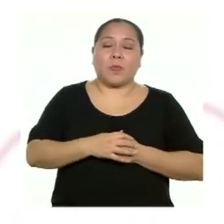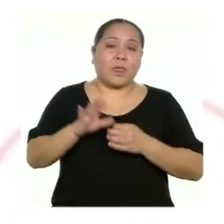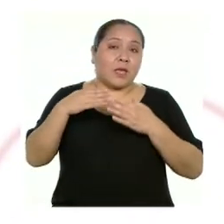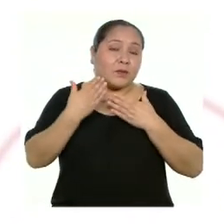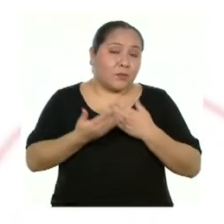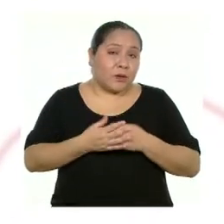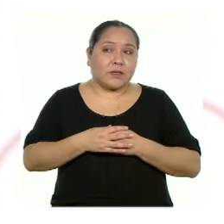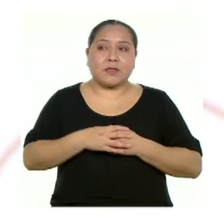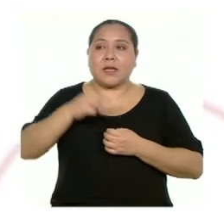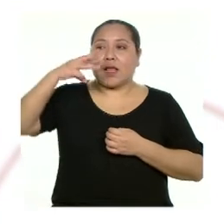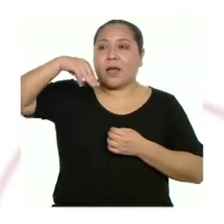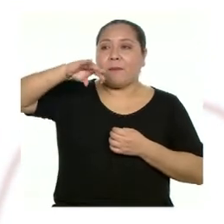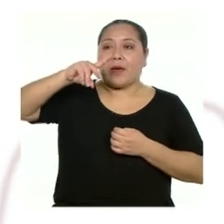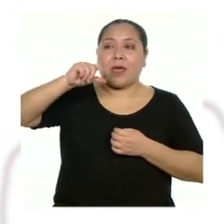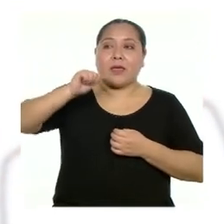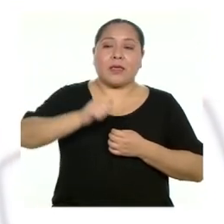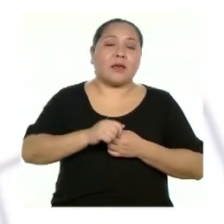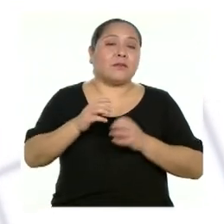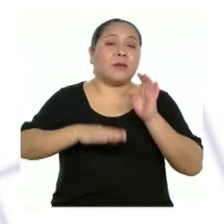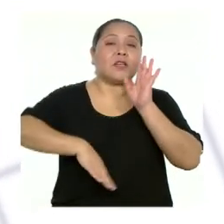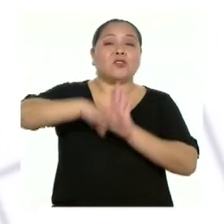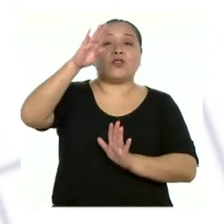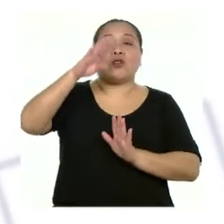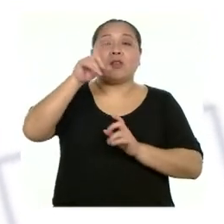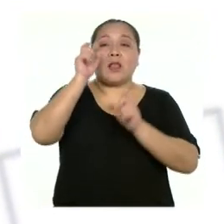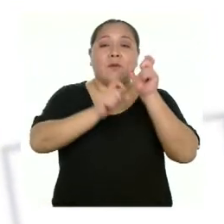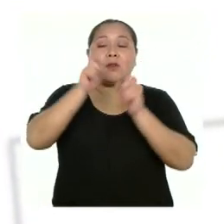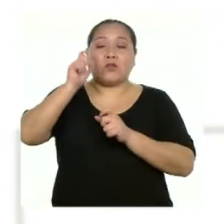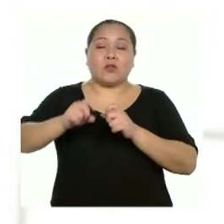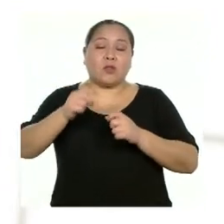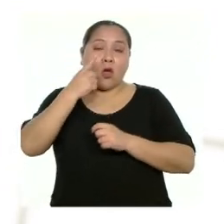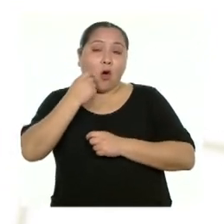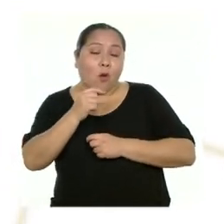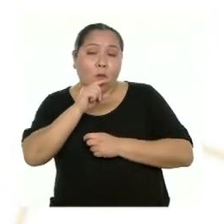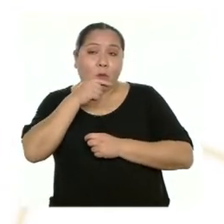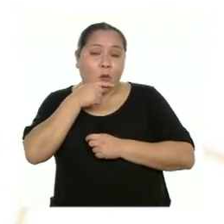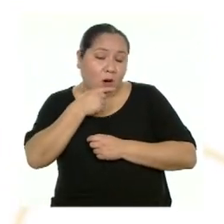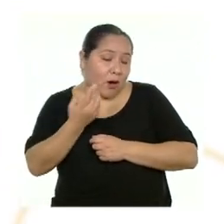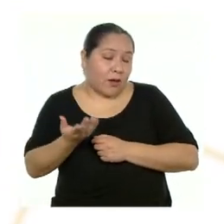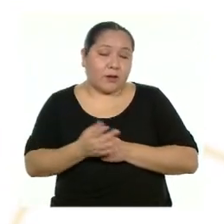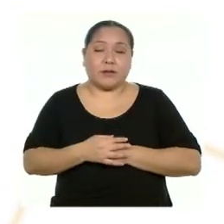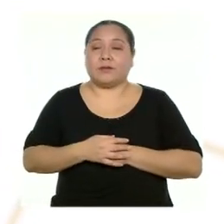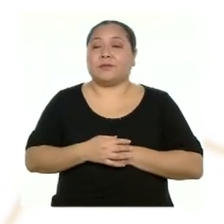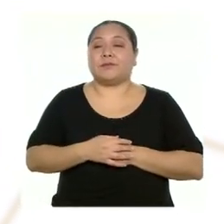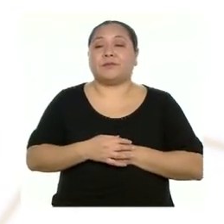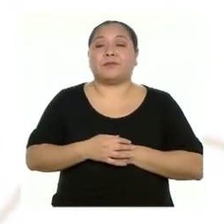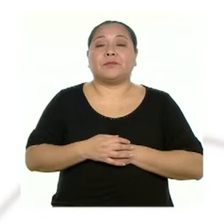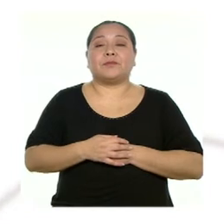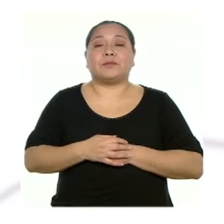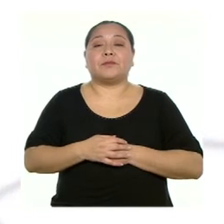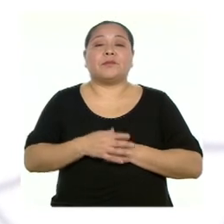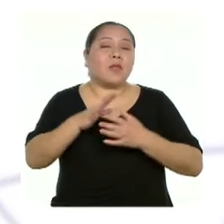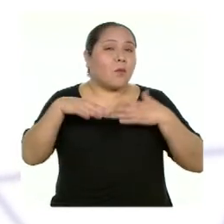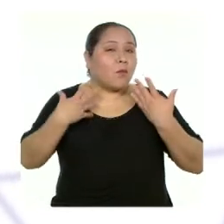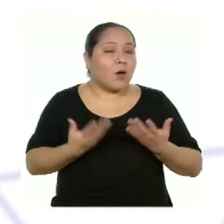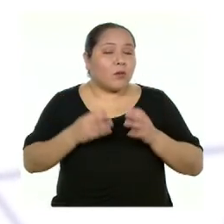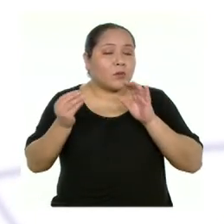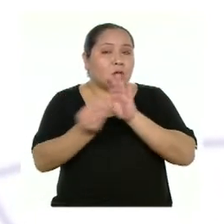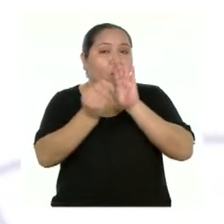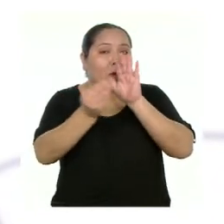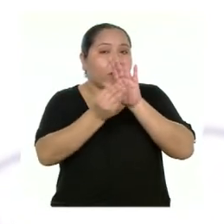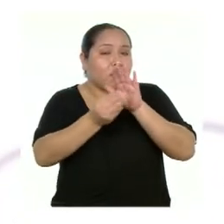luego, la media es mayor en las personas de género masculino que en las personas de género femenino. Podemos